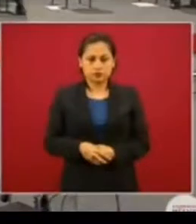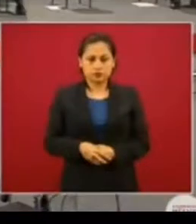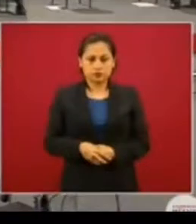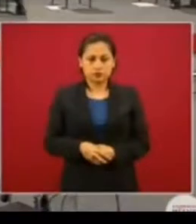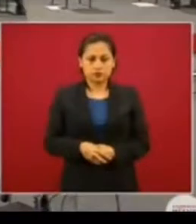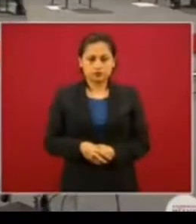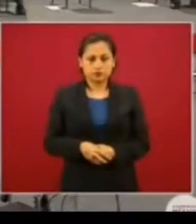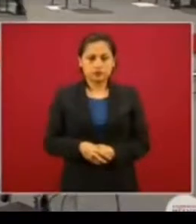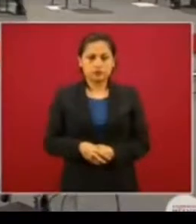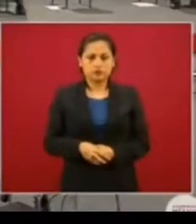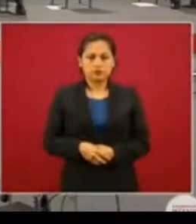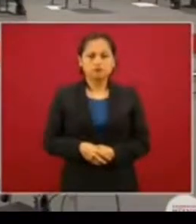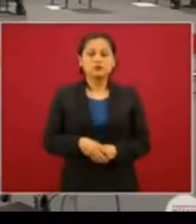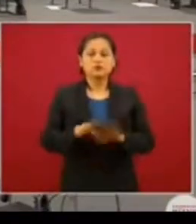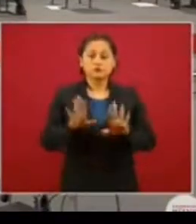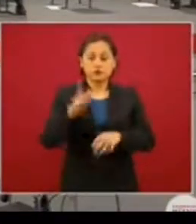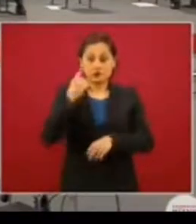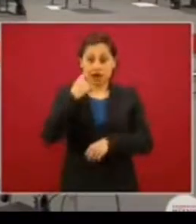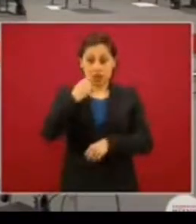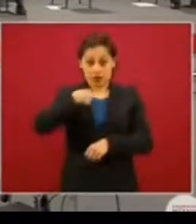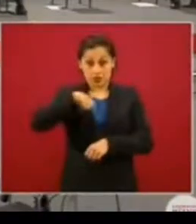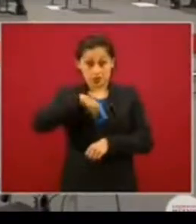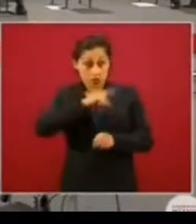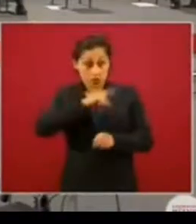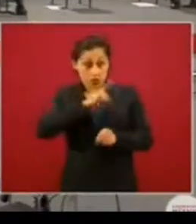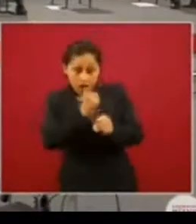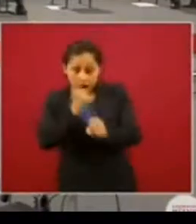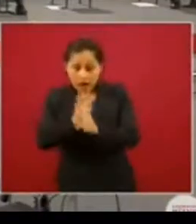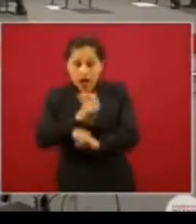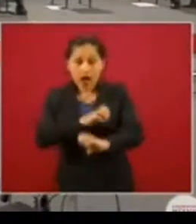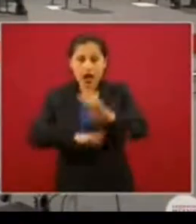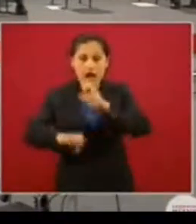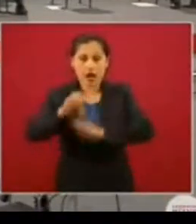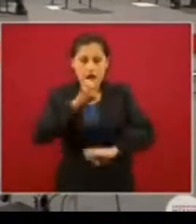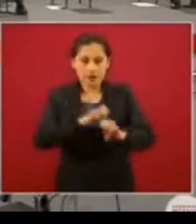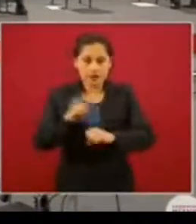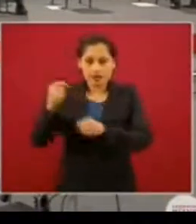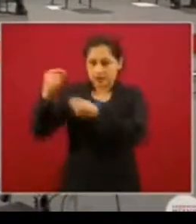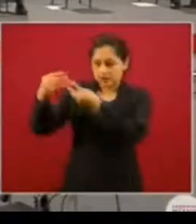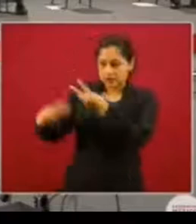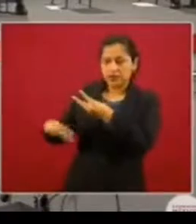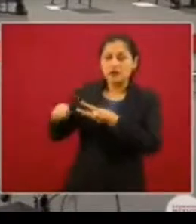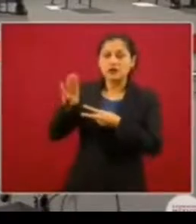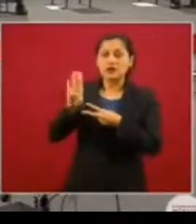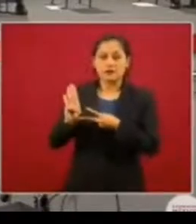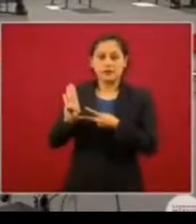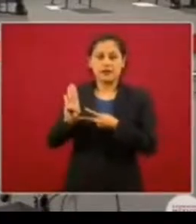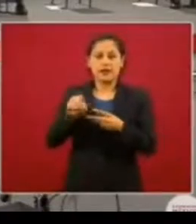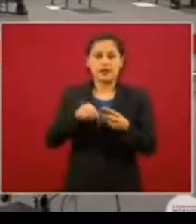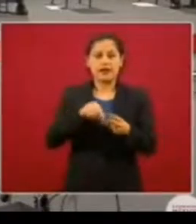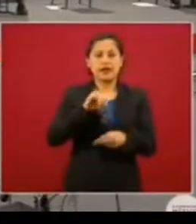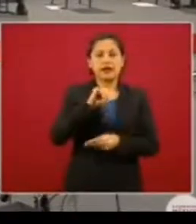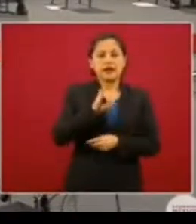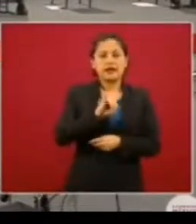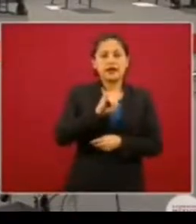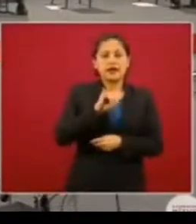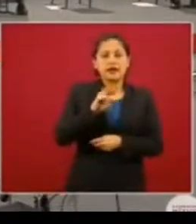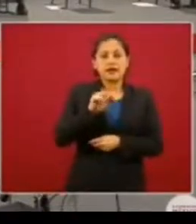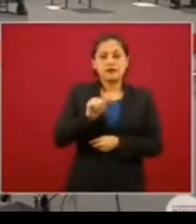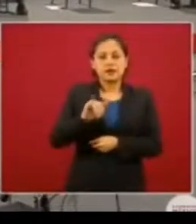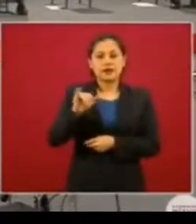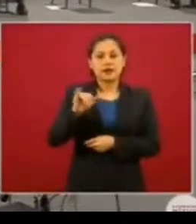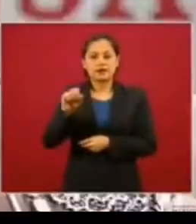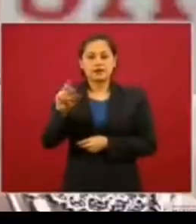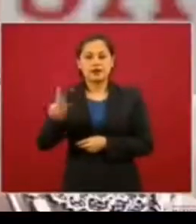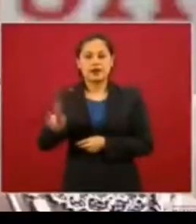de las empresas facturas y vemos el inciso b lo que es impuesto sobre la renta iva que son 24 mil 500 millones